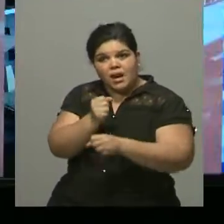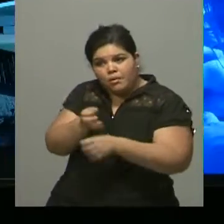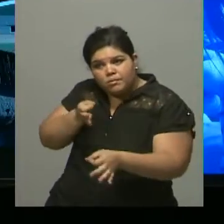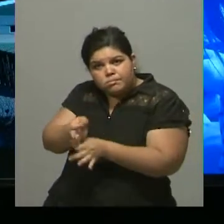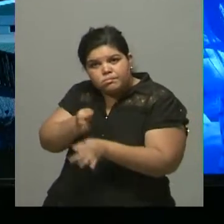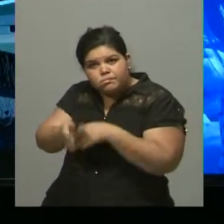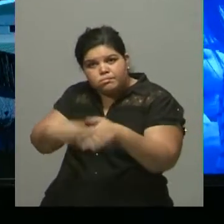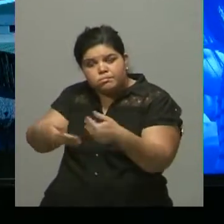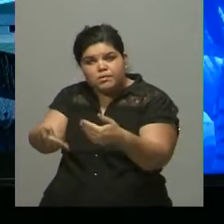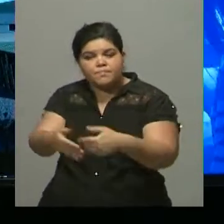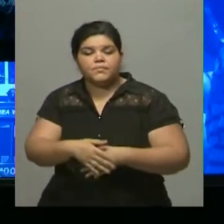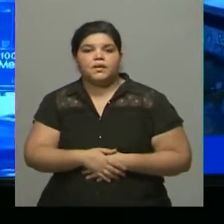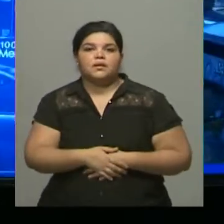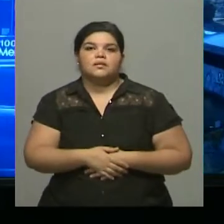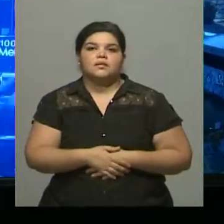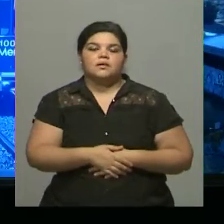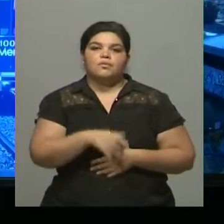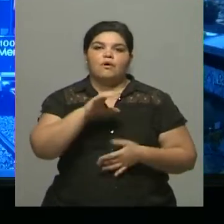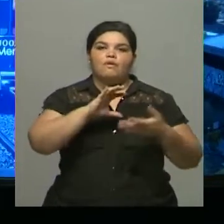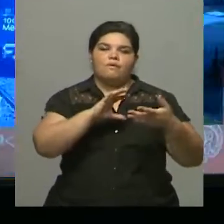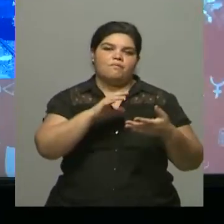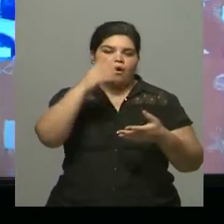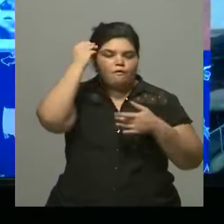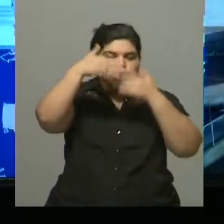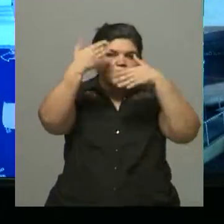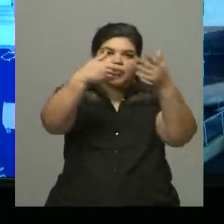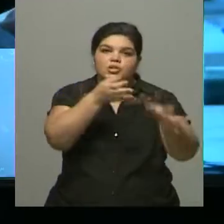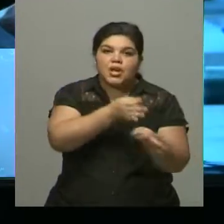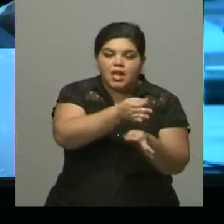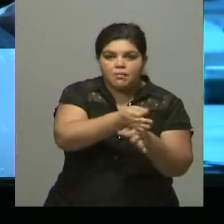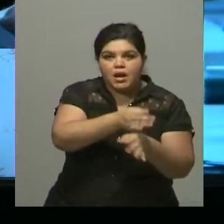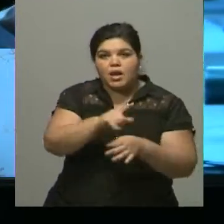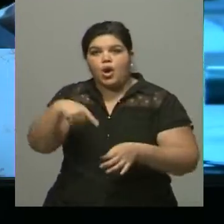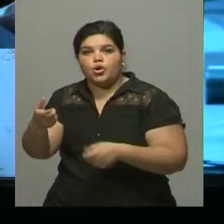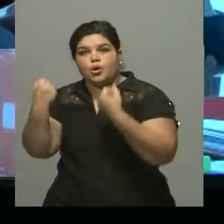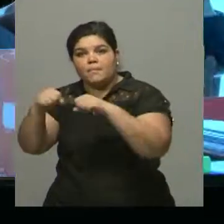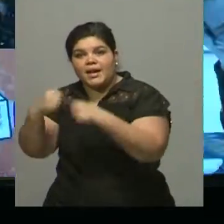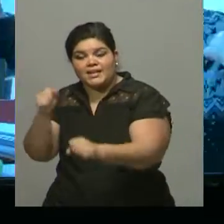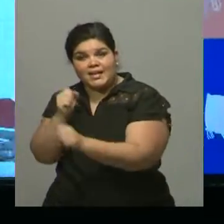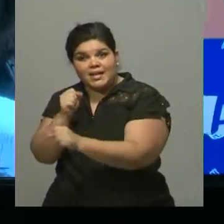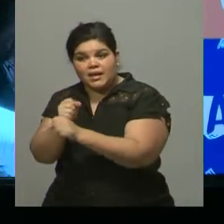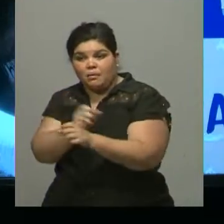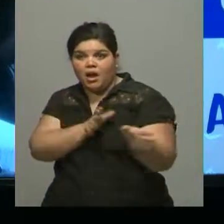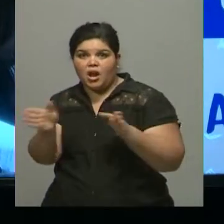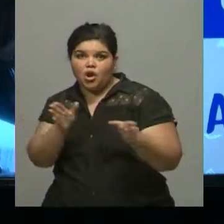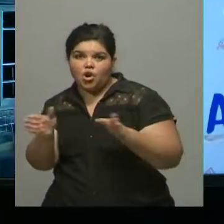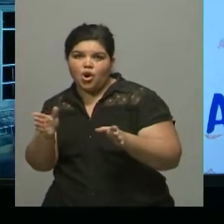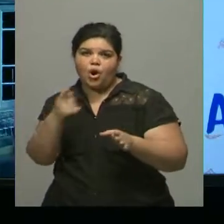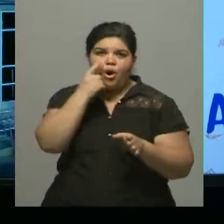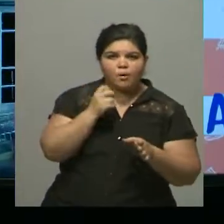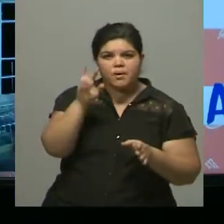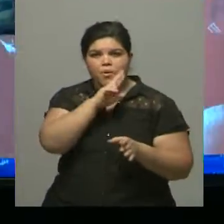laboral, entrenamientos para el trabajo, entre hombres y mujeres, el número es más o menos 50%